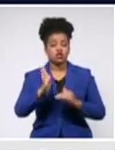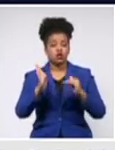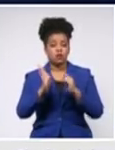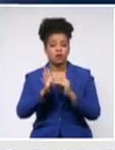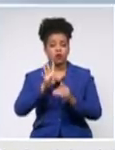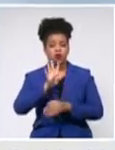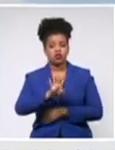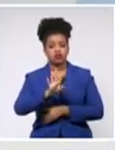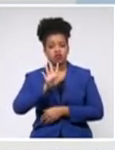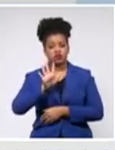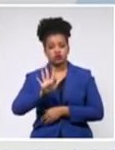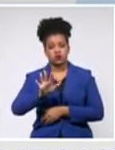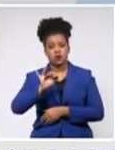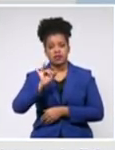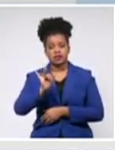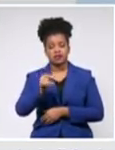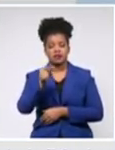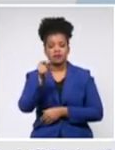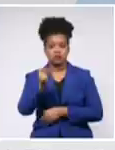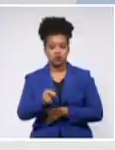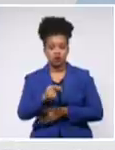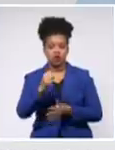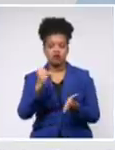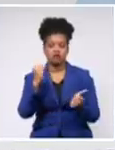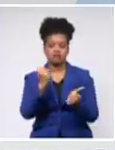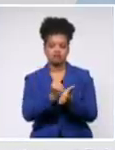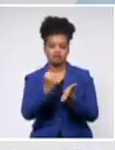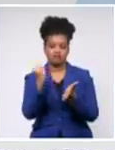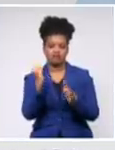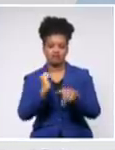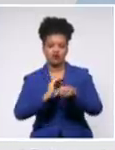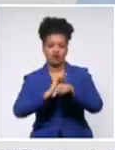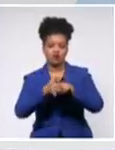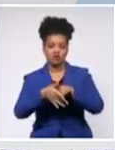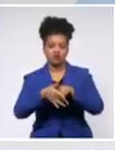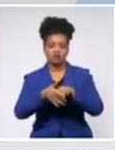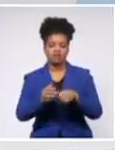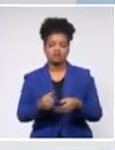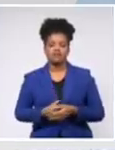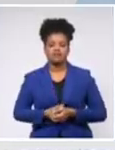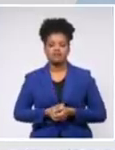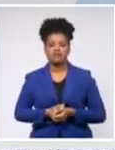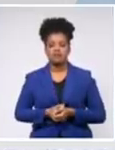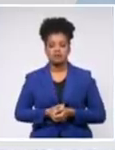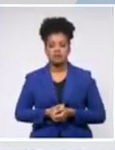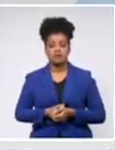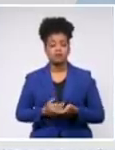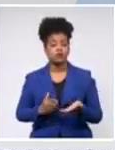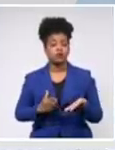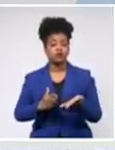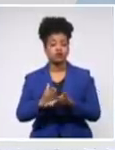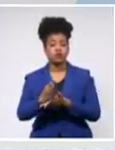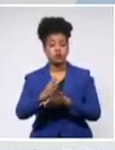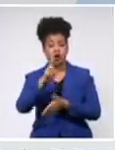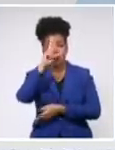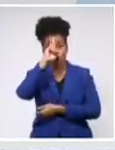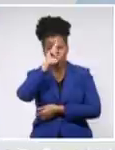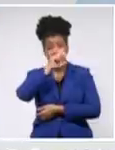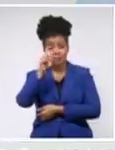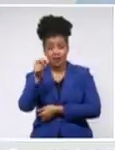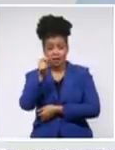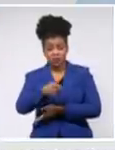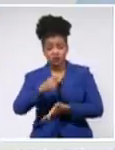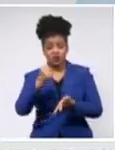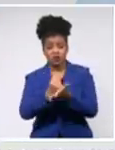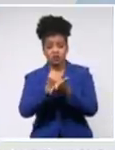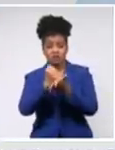5.457 pacientes diagnosticados con la enfermedad. Se mantienen ingresados, confirmados,